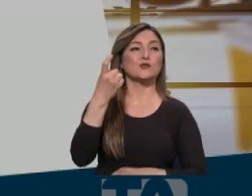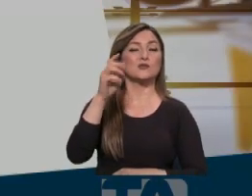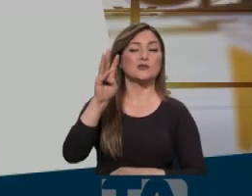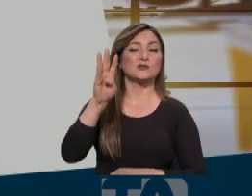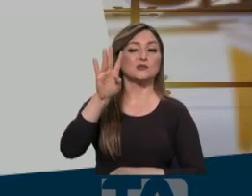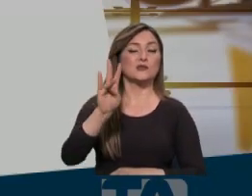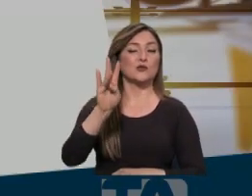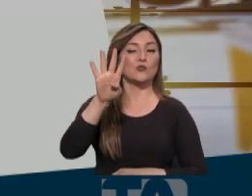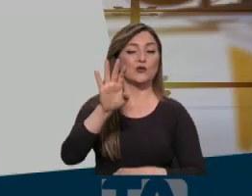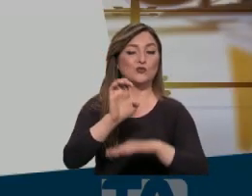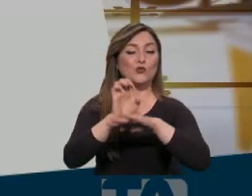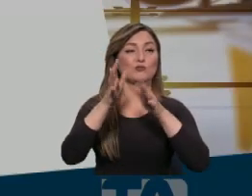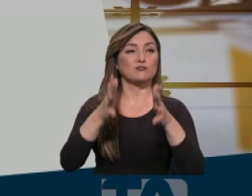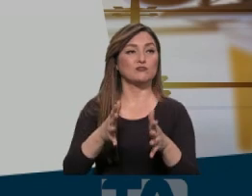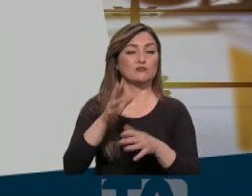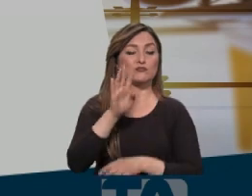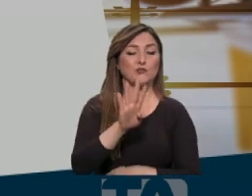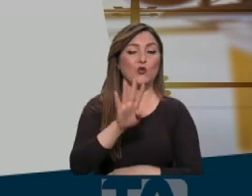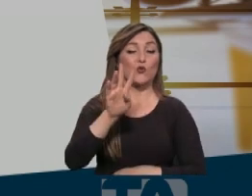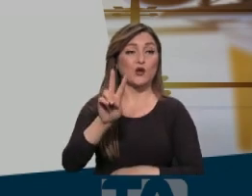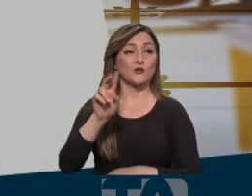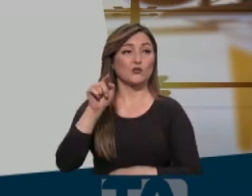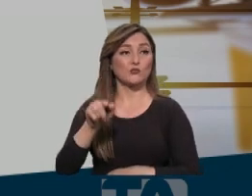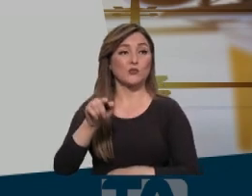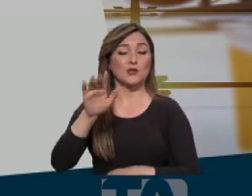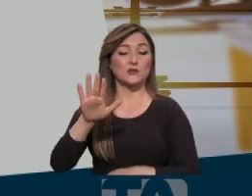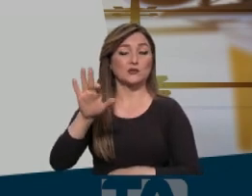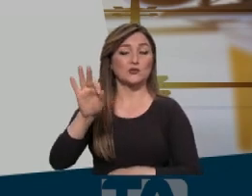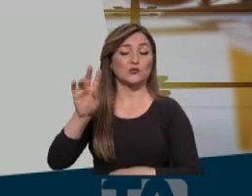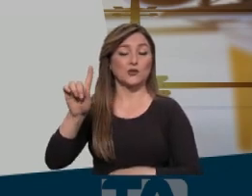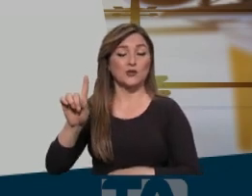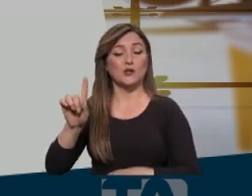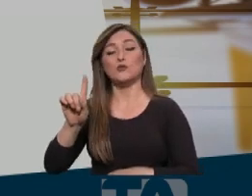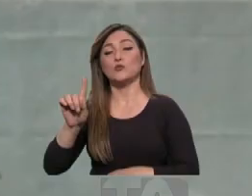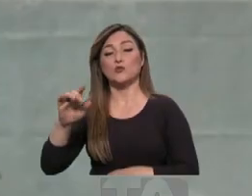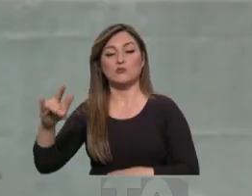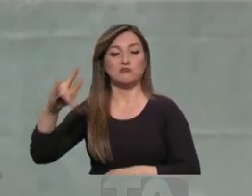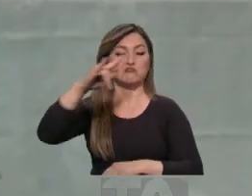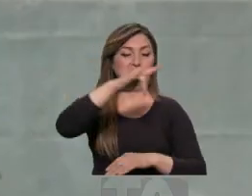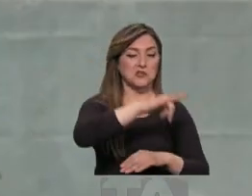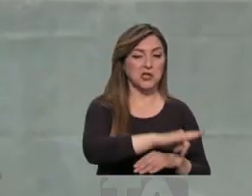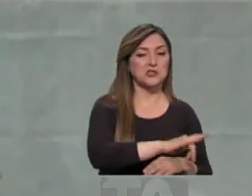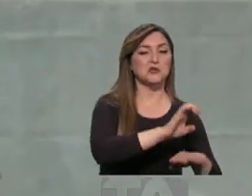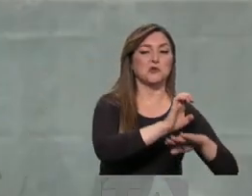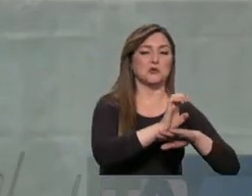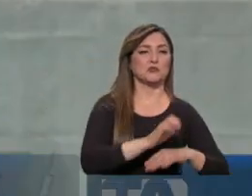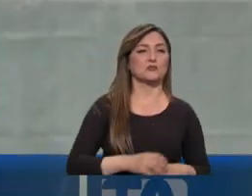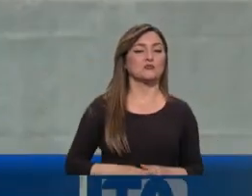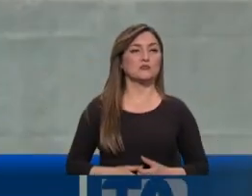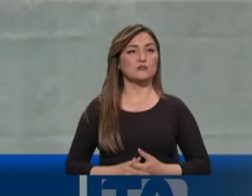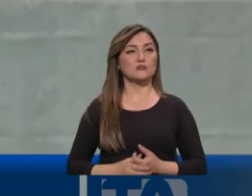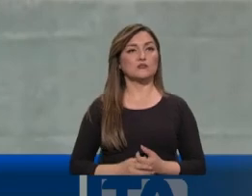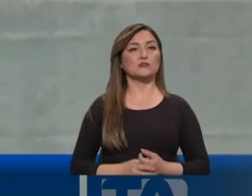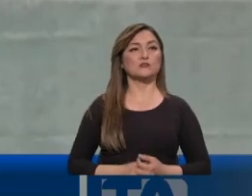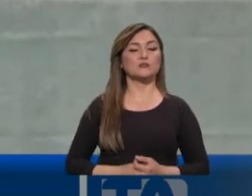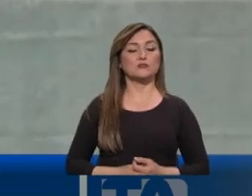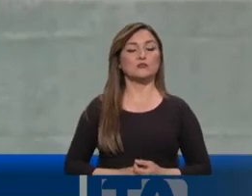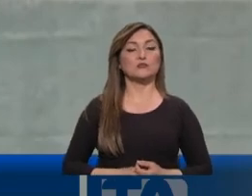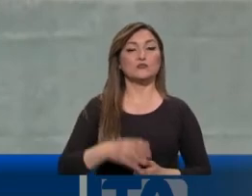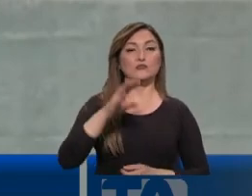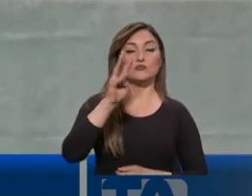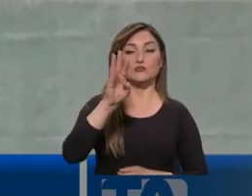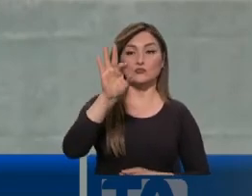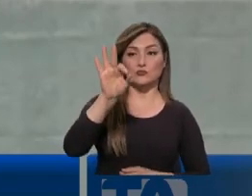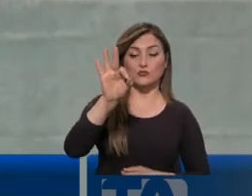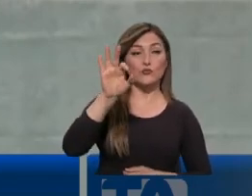111,674 ecuatorianos, de los cuales solo regresaron 42,591, lo cual deja un saldo migratorio de